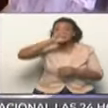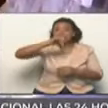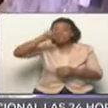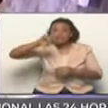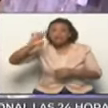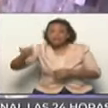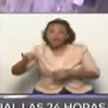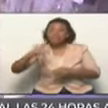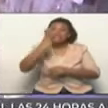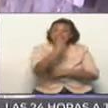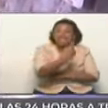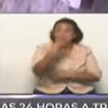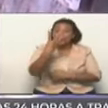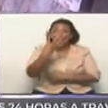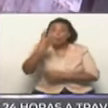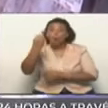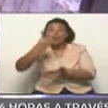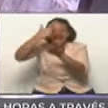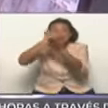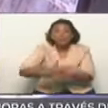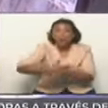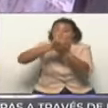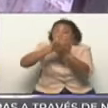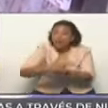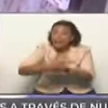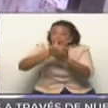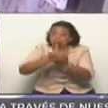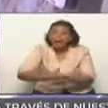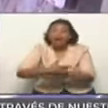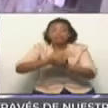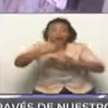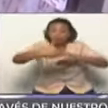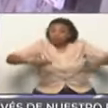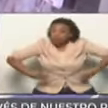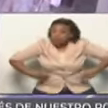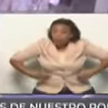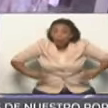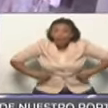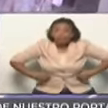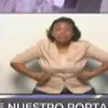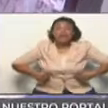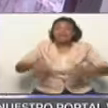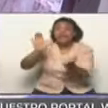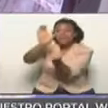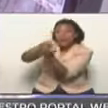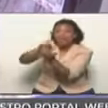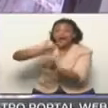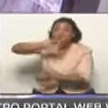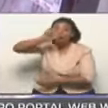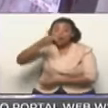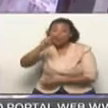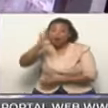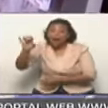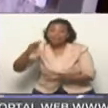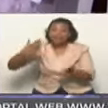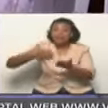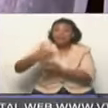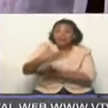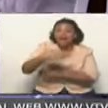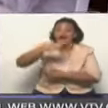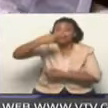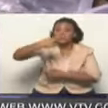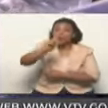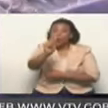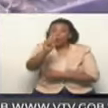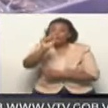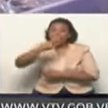exportar 140 toneladas, aparte reactivando el puerto de Guanta de pescado tajalí, lo cual para